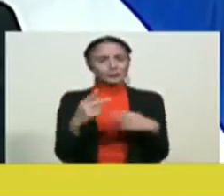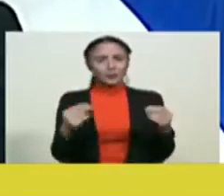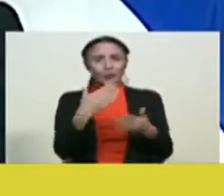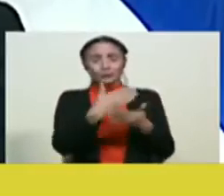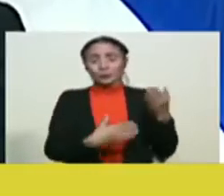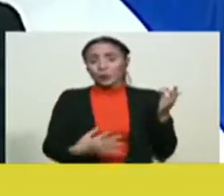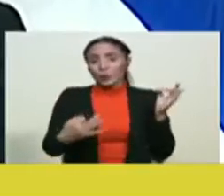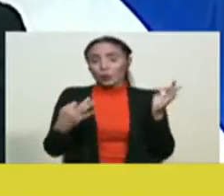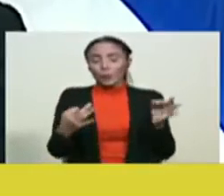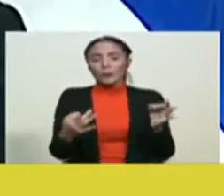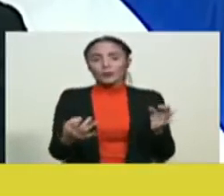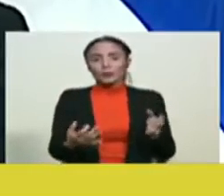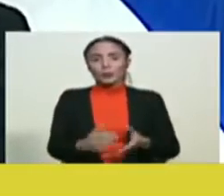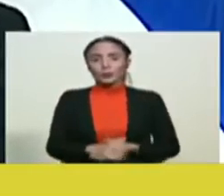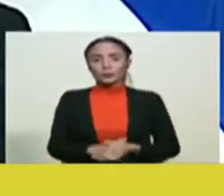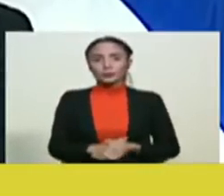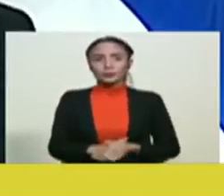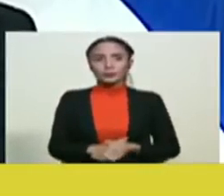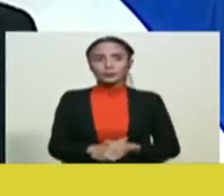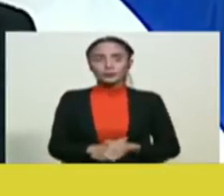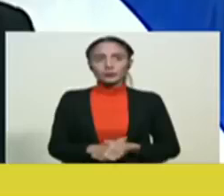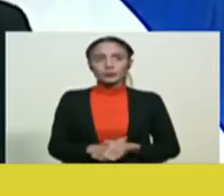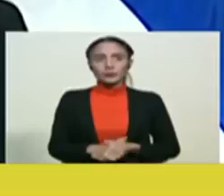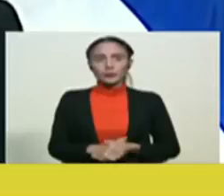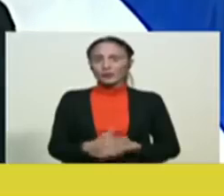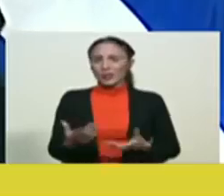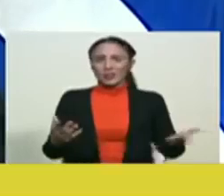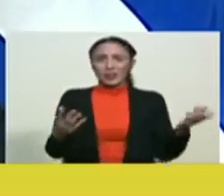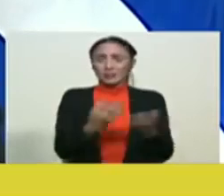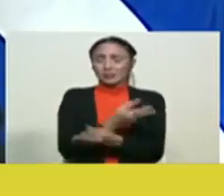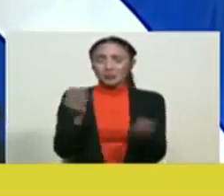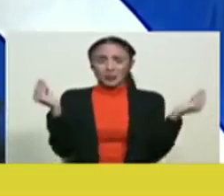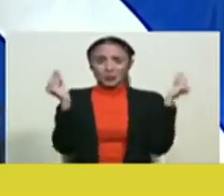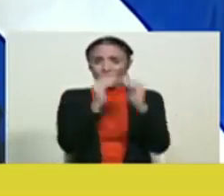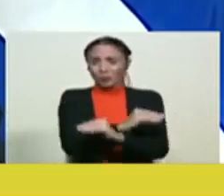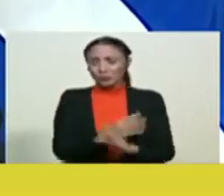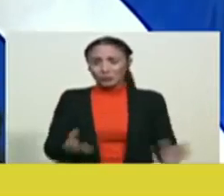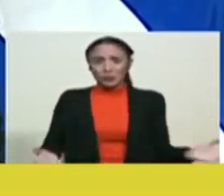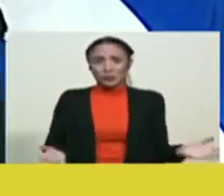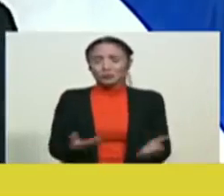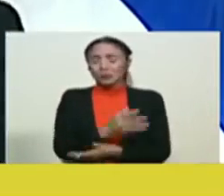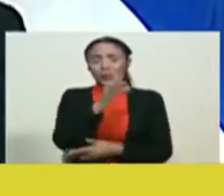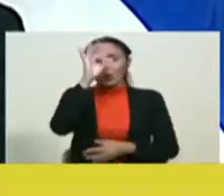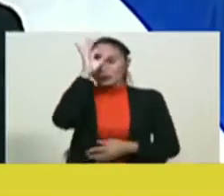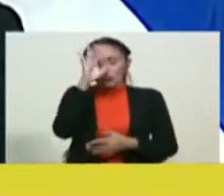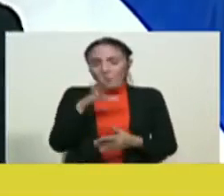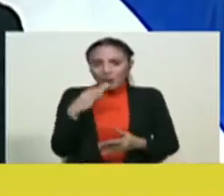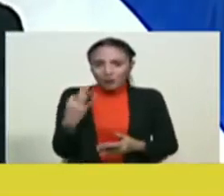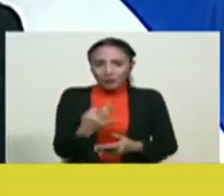documento lleno de utopías que se quedarían allí en el papel